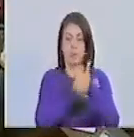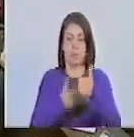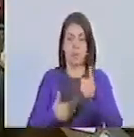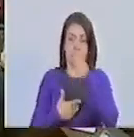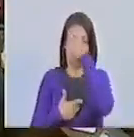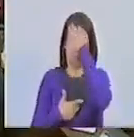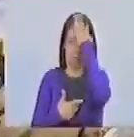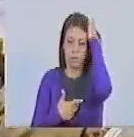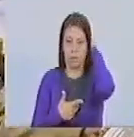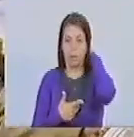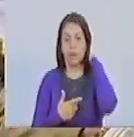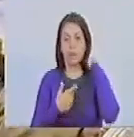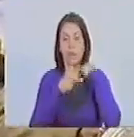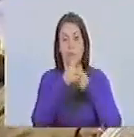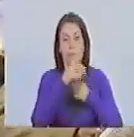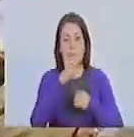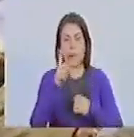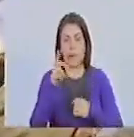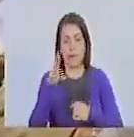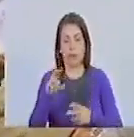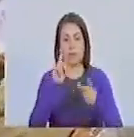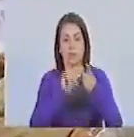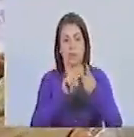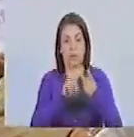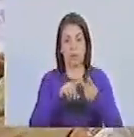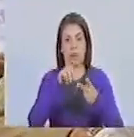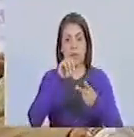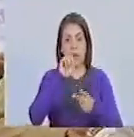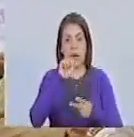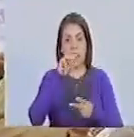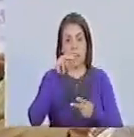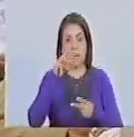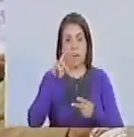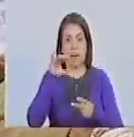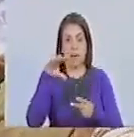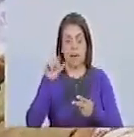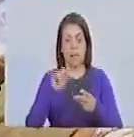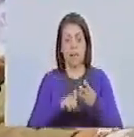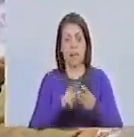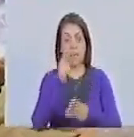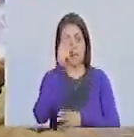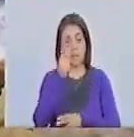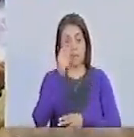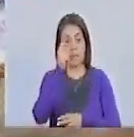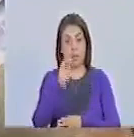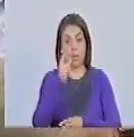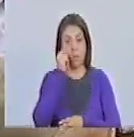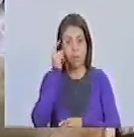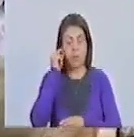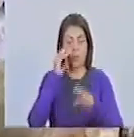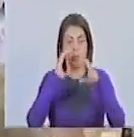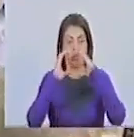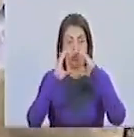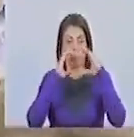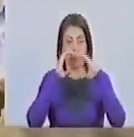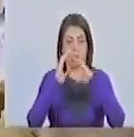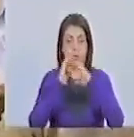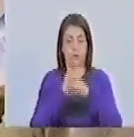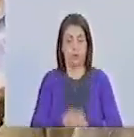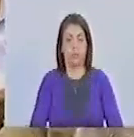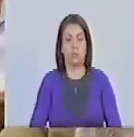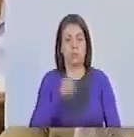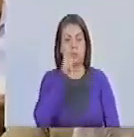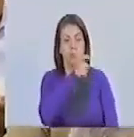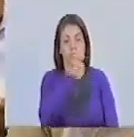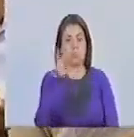Pedro Infante, segunda vicepresidenta América Pérez, colegas parlamentarios, medios de comunicación,